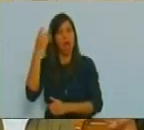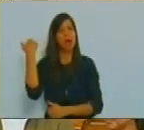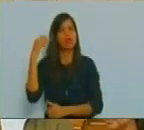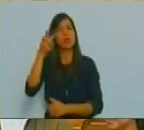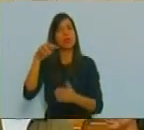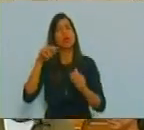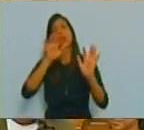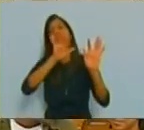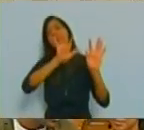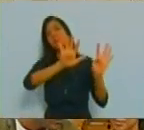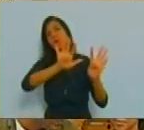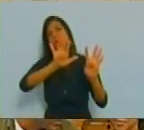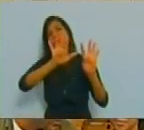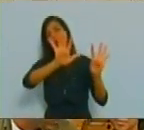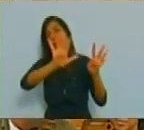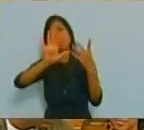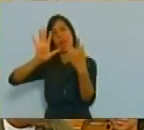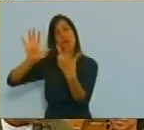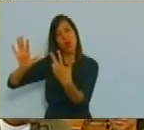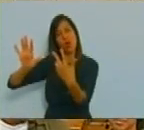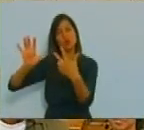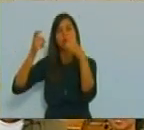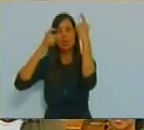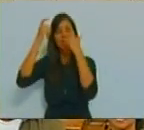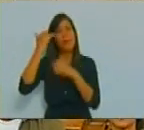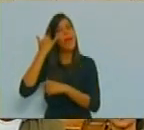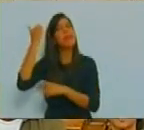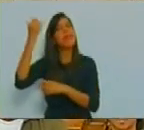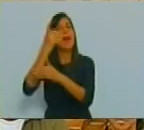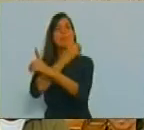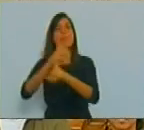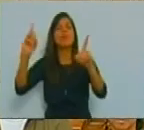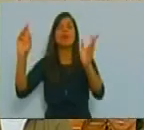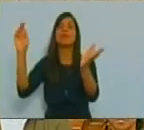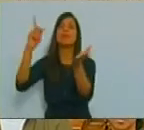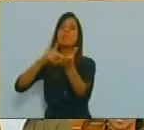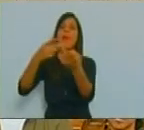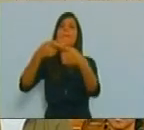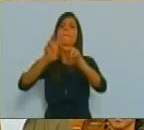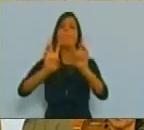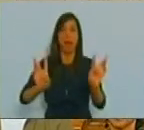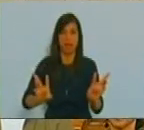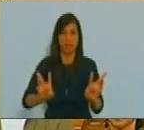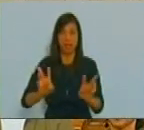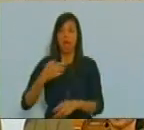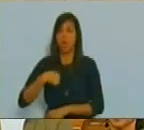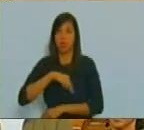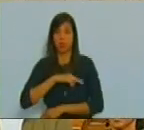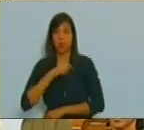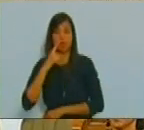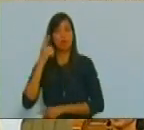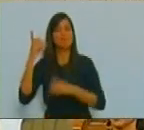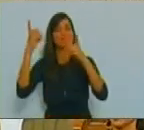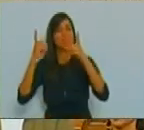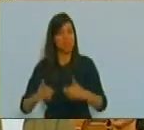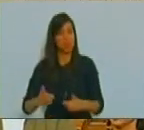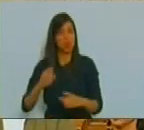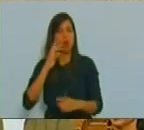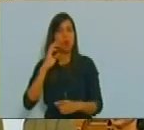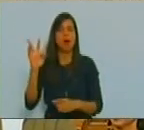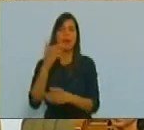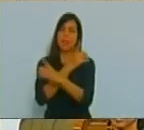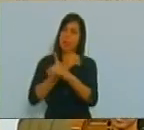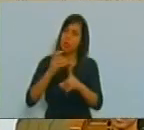comandante chávez era una democracia participativa nos fuimos por la paz decidimos irnos de esta manera a la construcción de una democracia